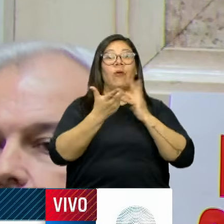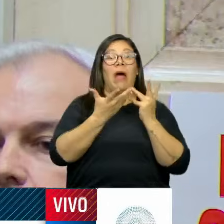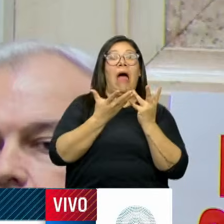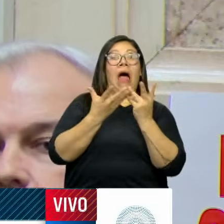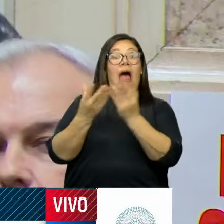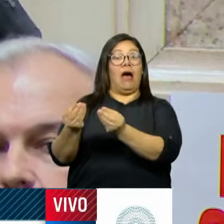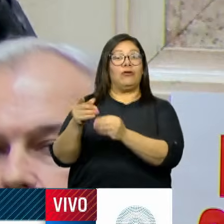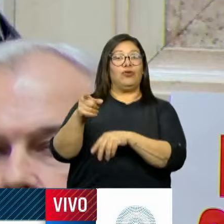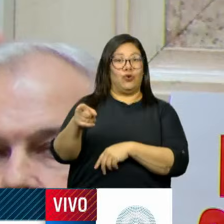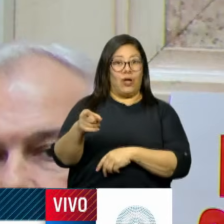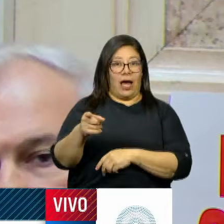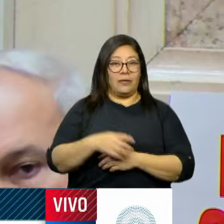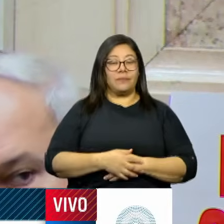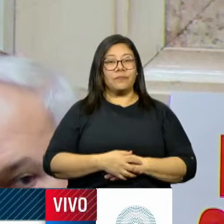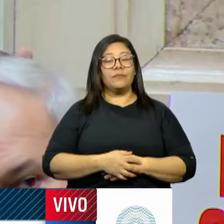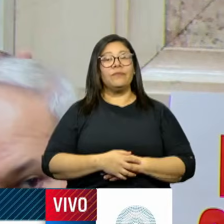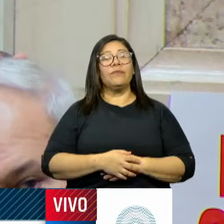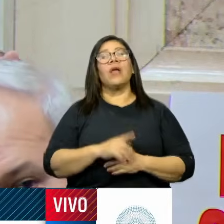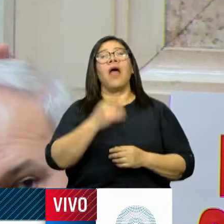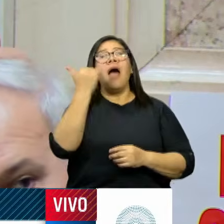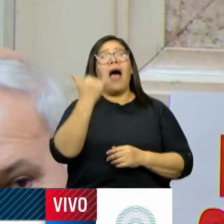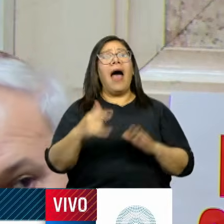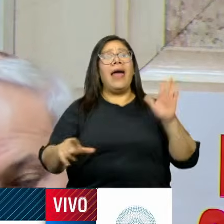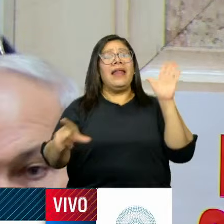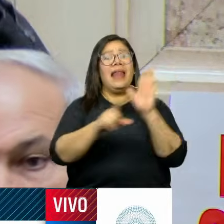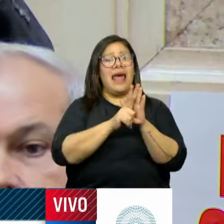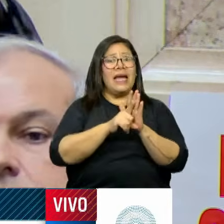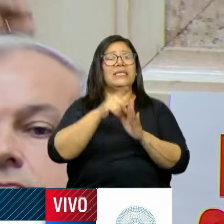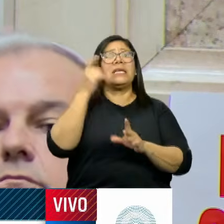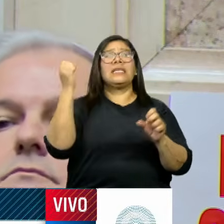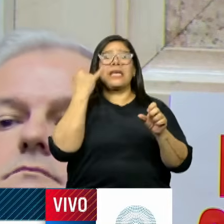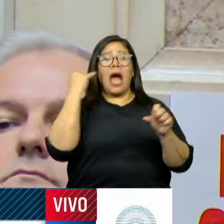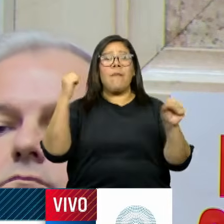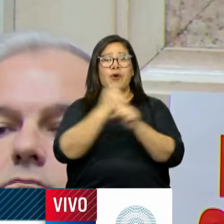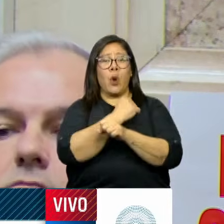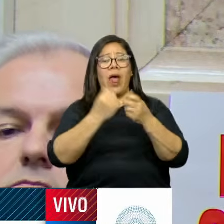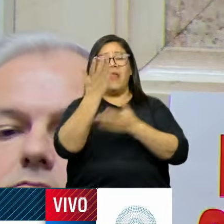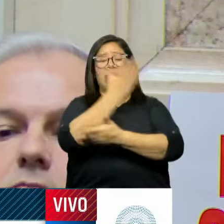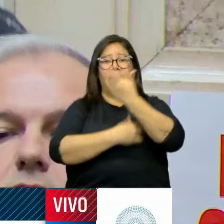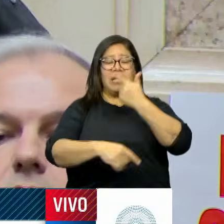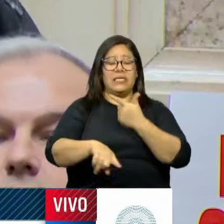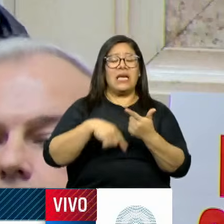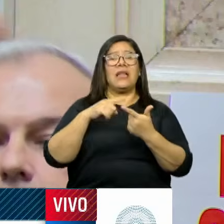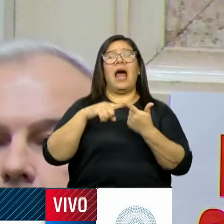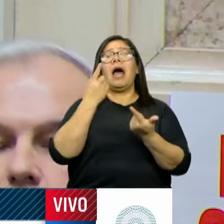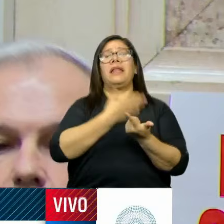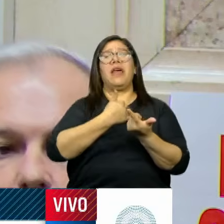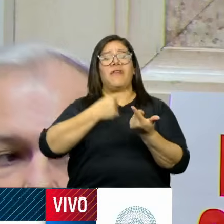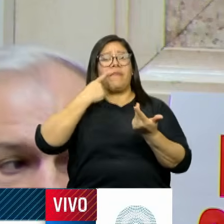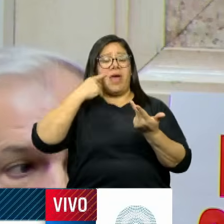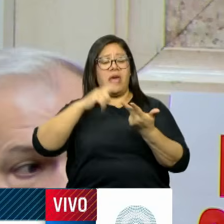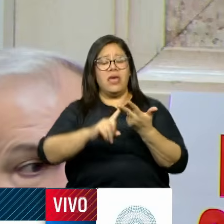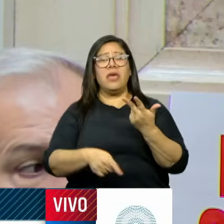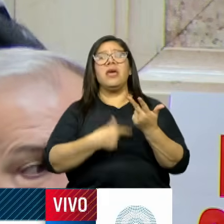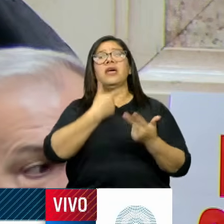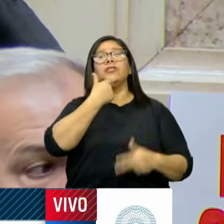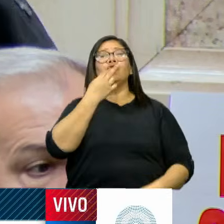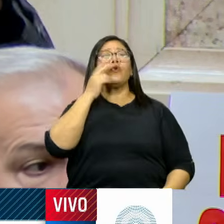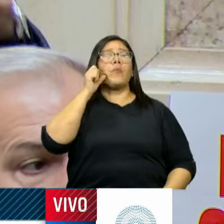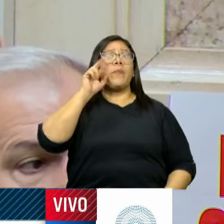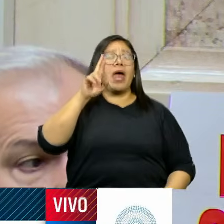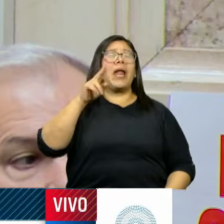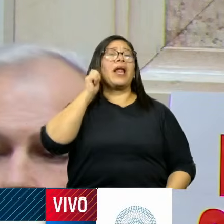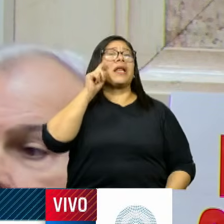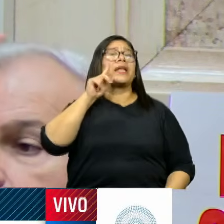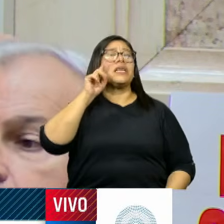financiamiento universitario, la de discapacidad, para pagarle a los fondos buitros, para hacer el superrigui, para